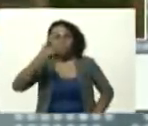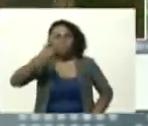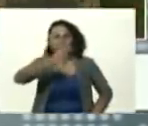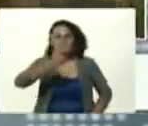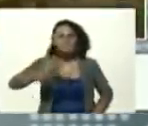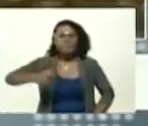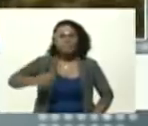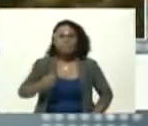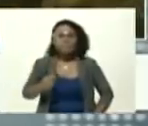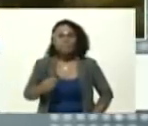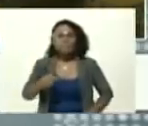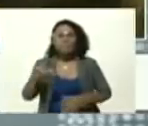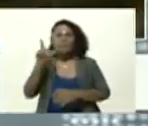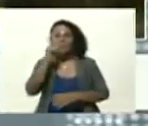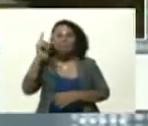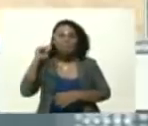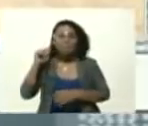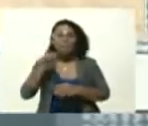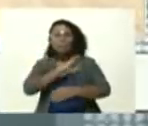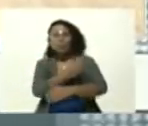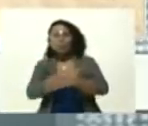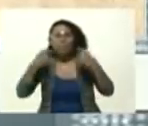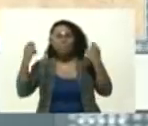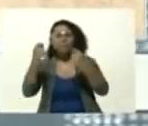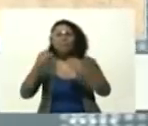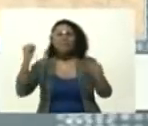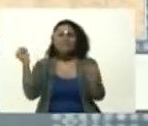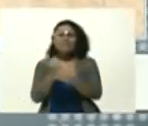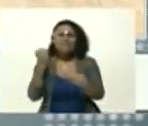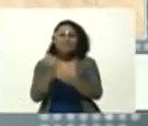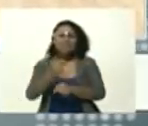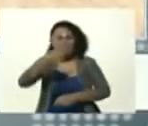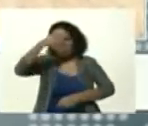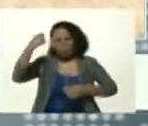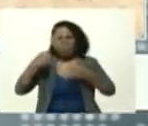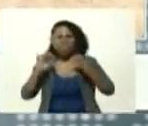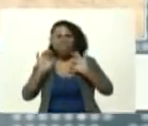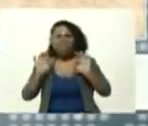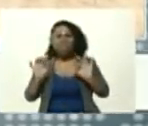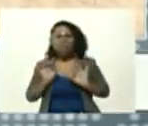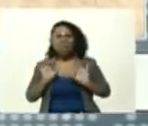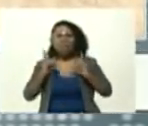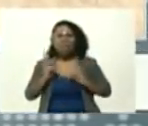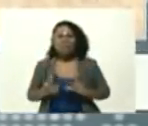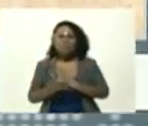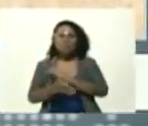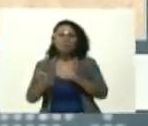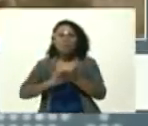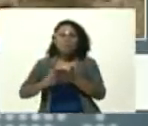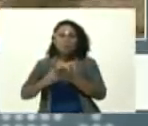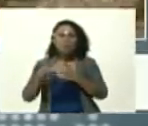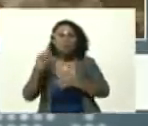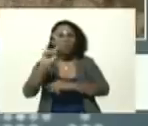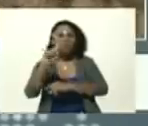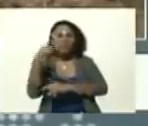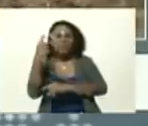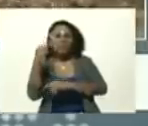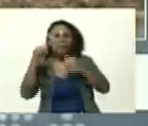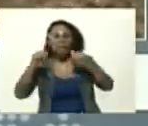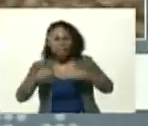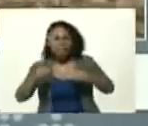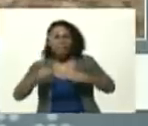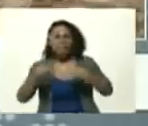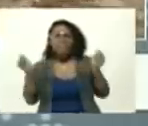los hombres y mujeres y del Poder Popular para trabajar incansablemente y recuperar no solamente el Valle del Mocotíe,